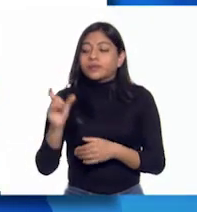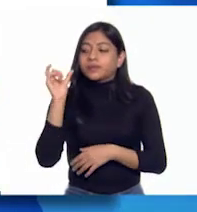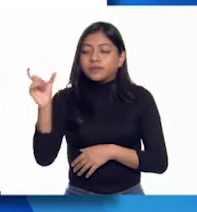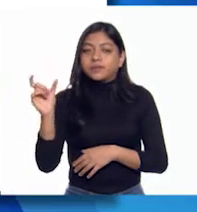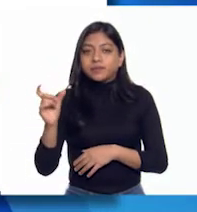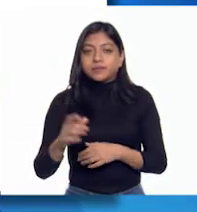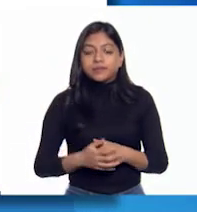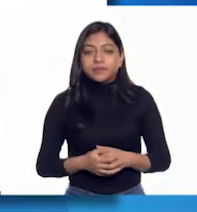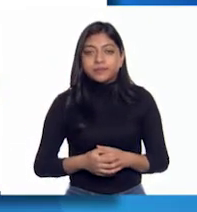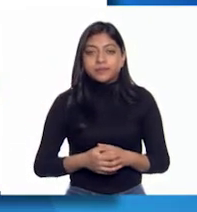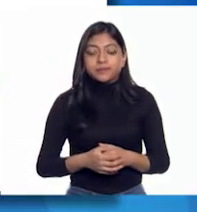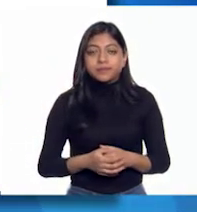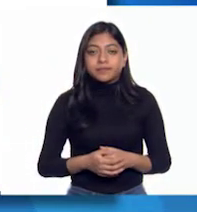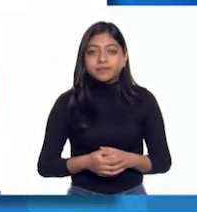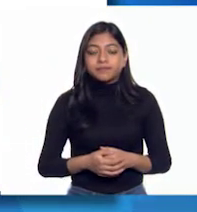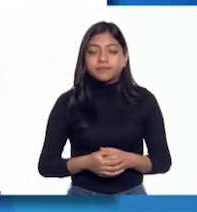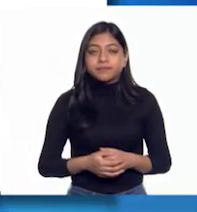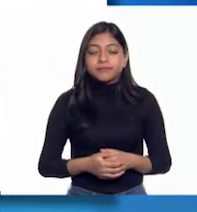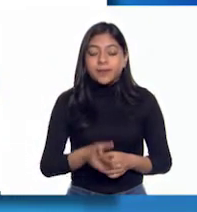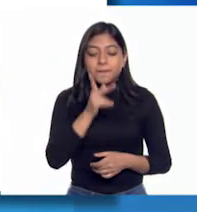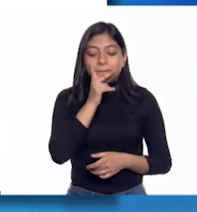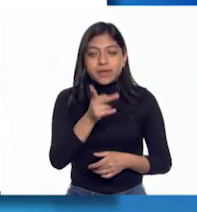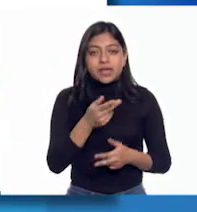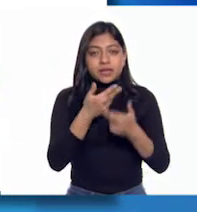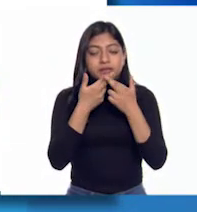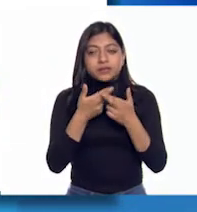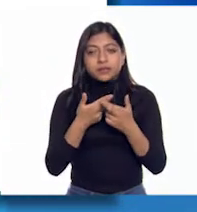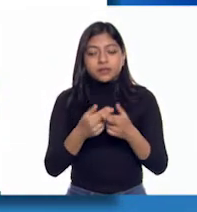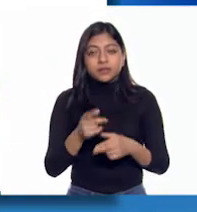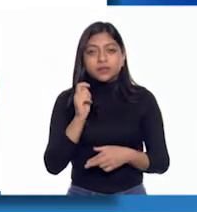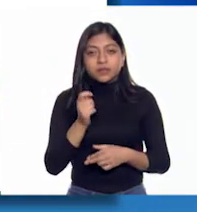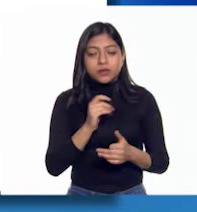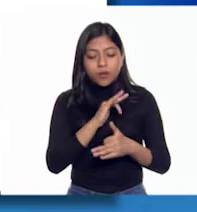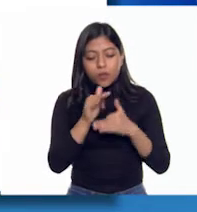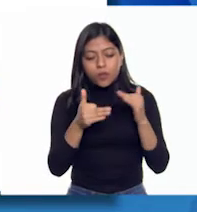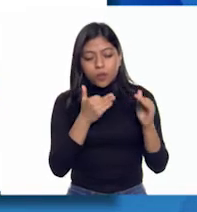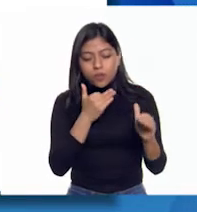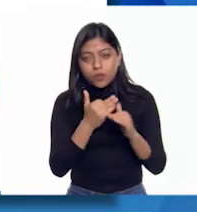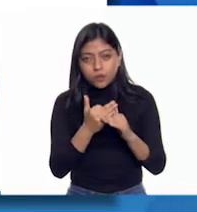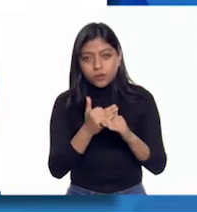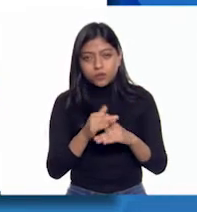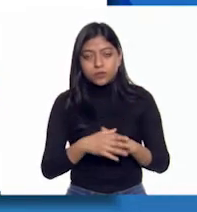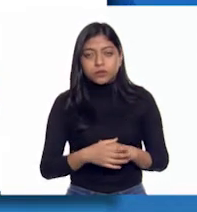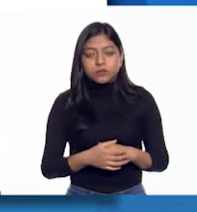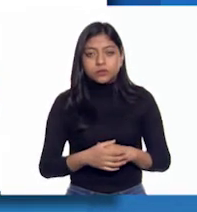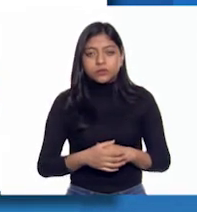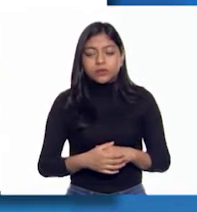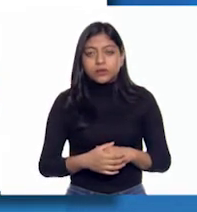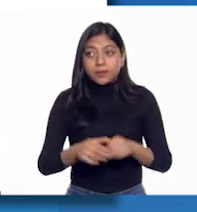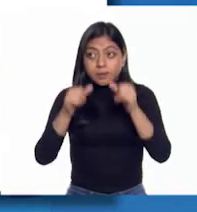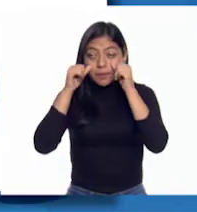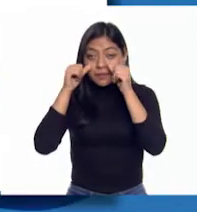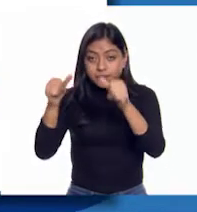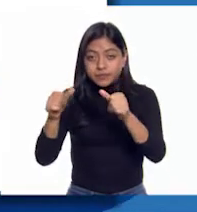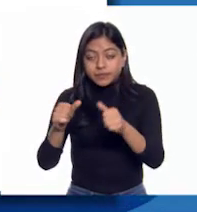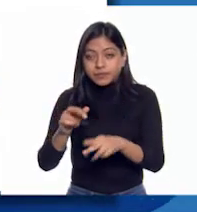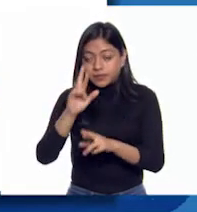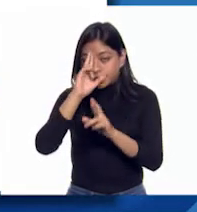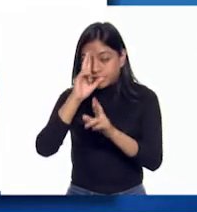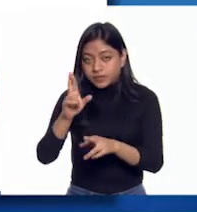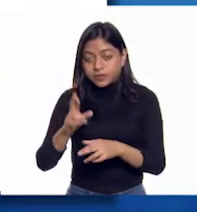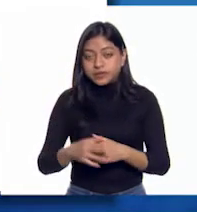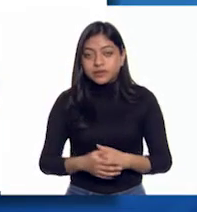palabras que nos sobran son todas y todos, escuchamos y